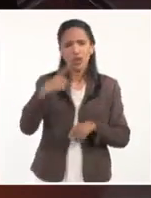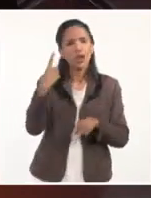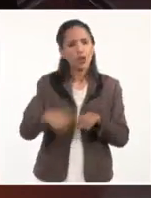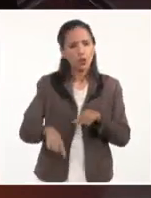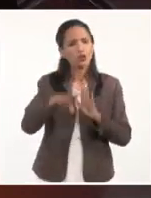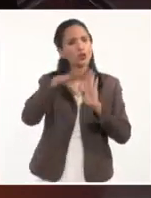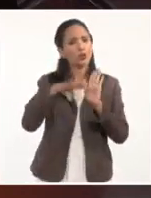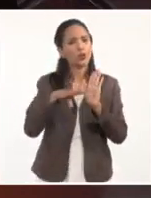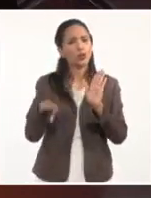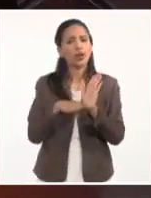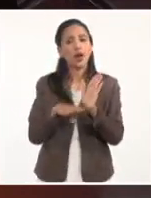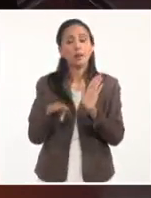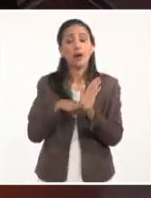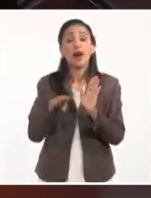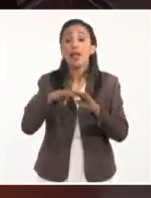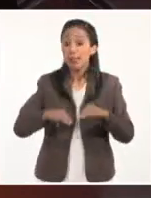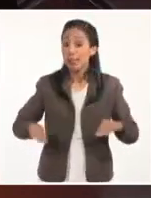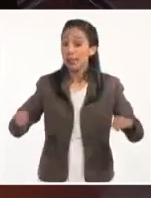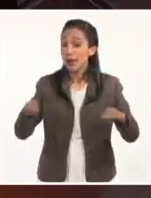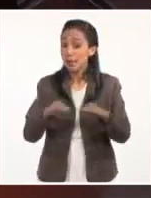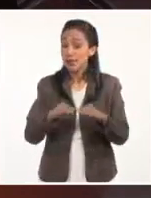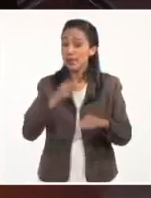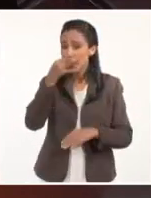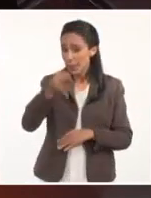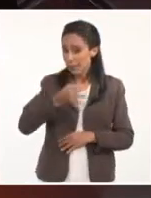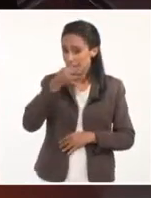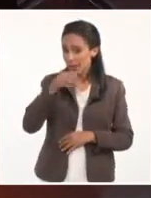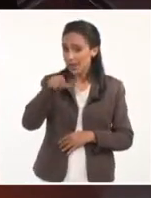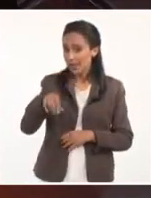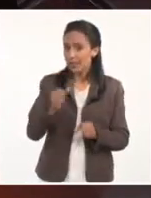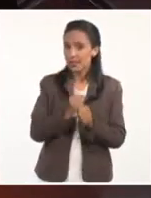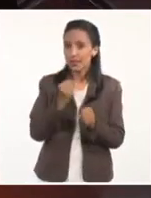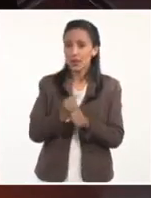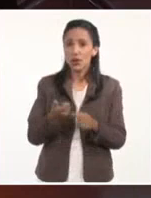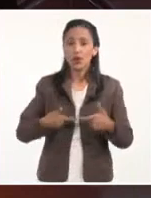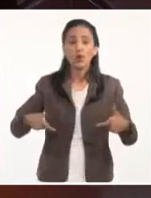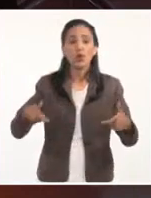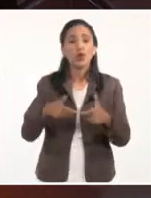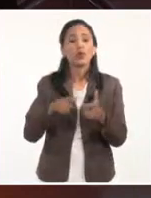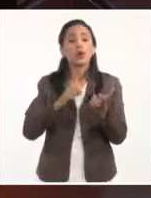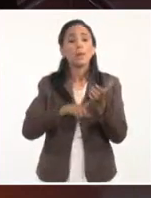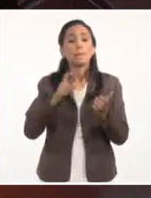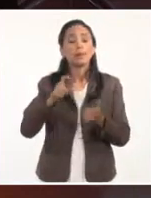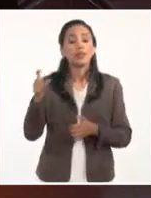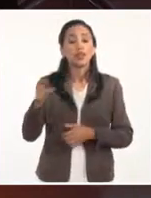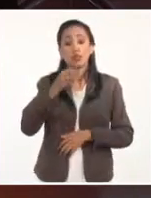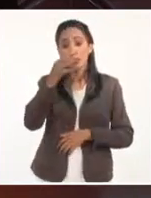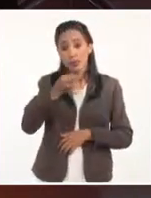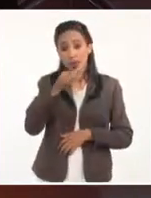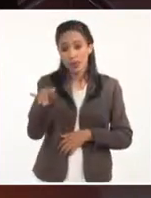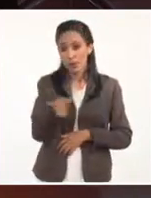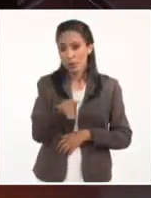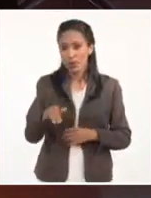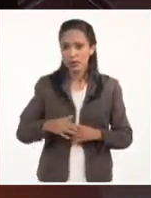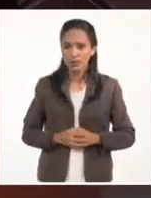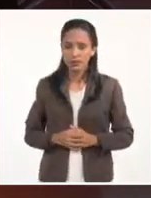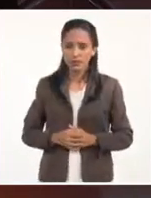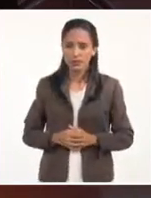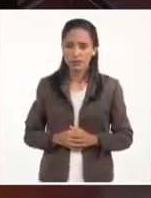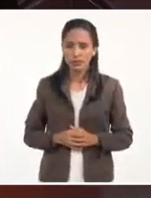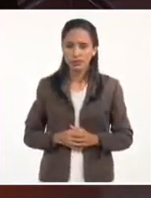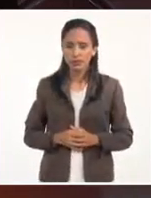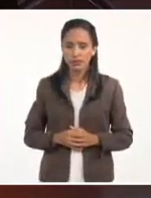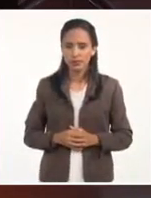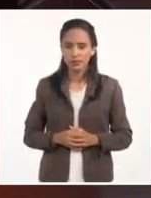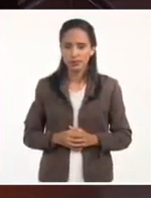a nuestra organización es también hablar de esos desafíos que el congreso de partido se plantea no también la mención ahorita sería injusto mencioné horita